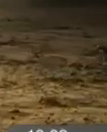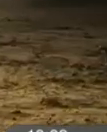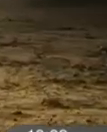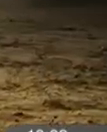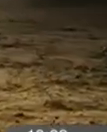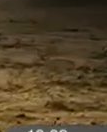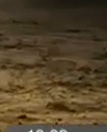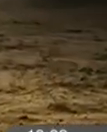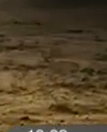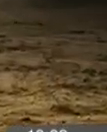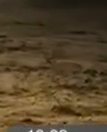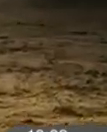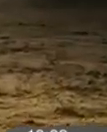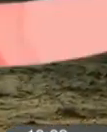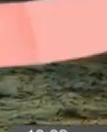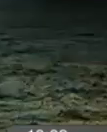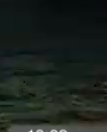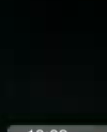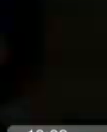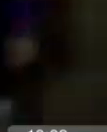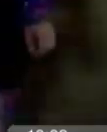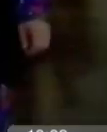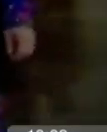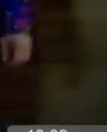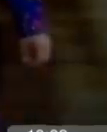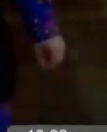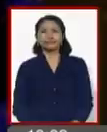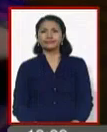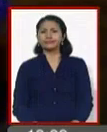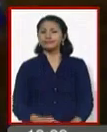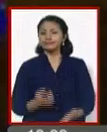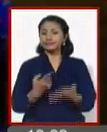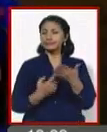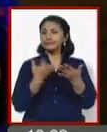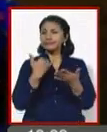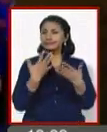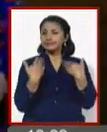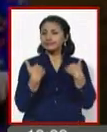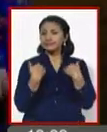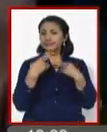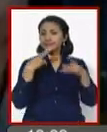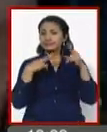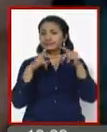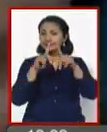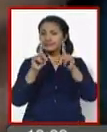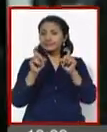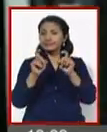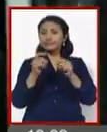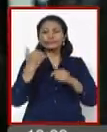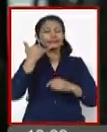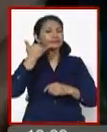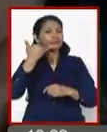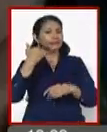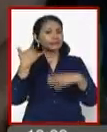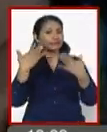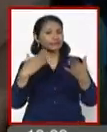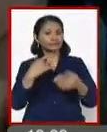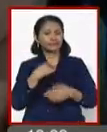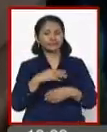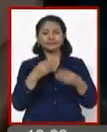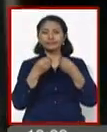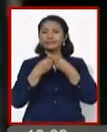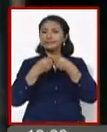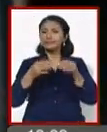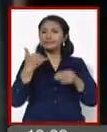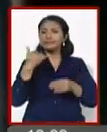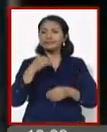En el capítulo anterior de Esposa Joven. ¿Qué pasó? ¿Tienes alguna noticia? Sera me llamó. Me dijo que perdió